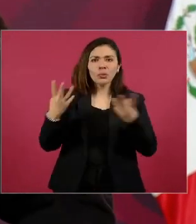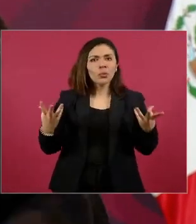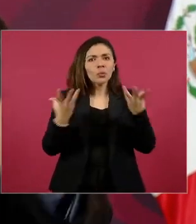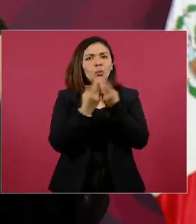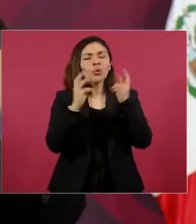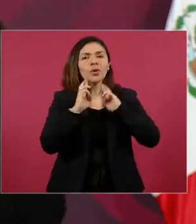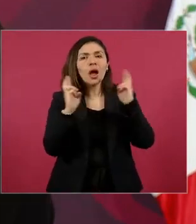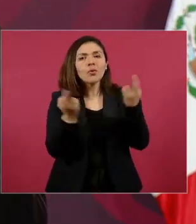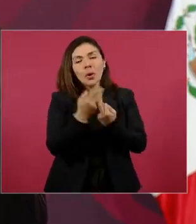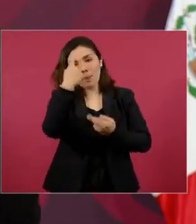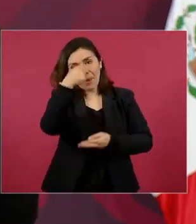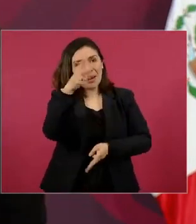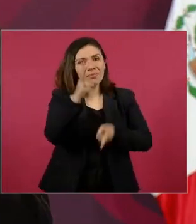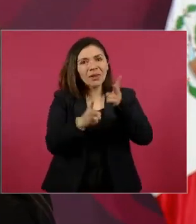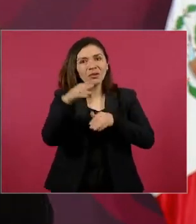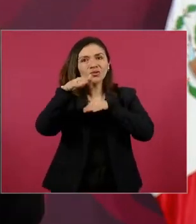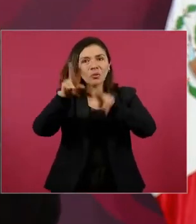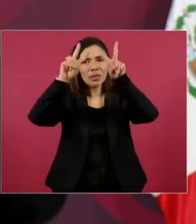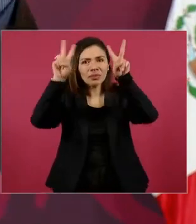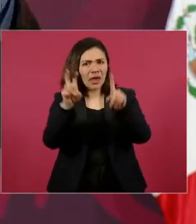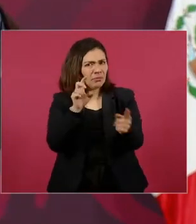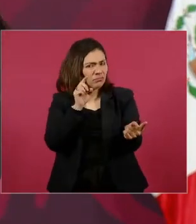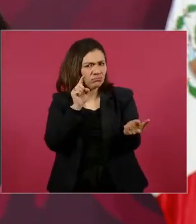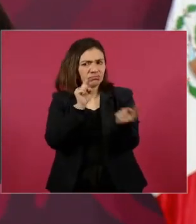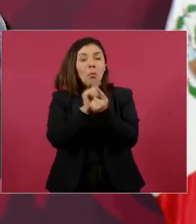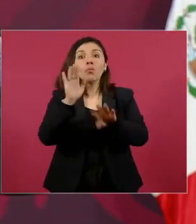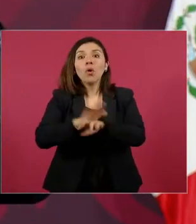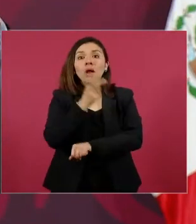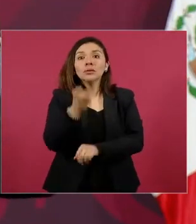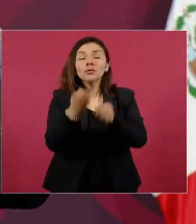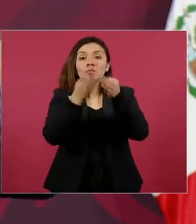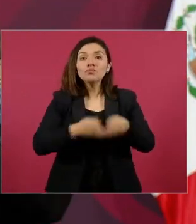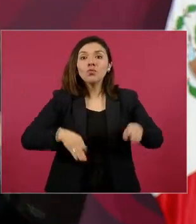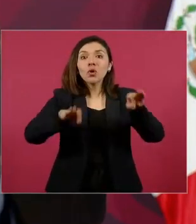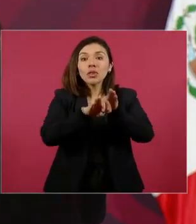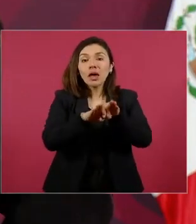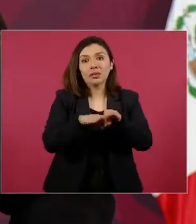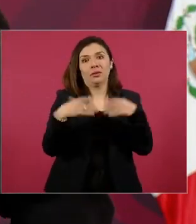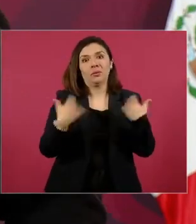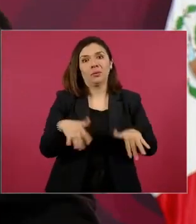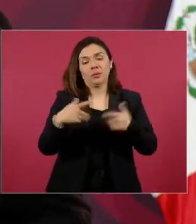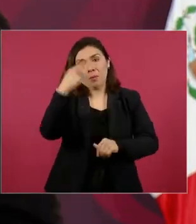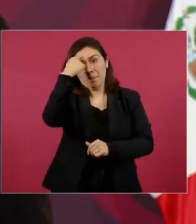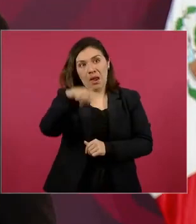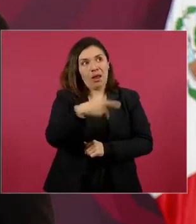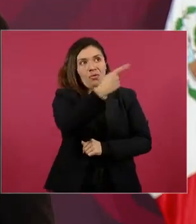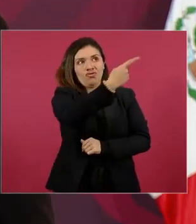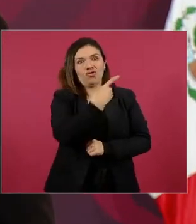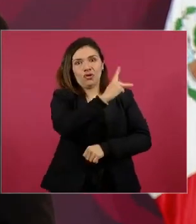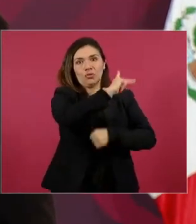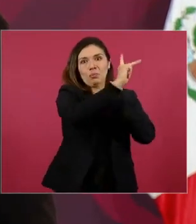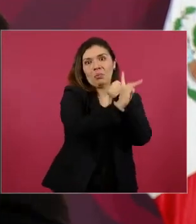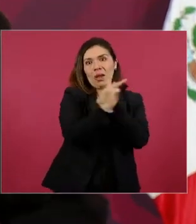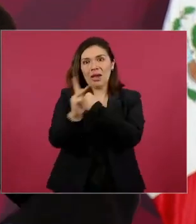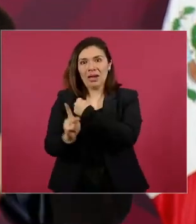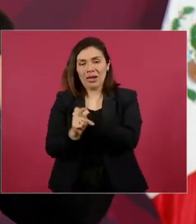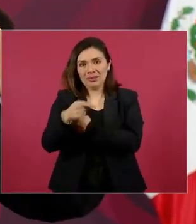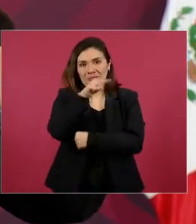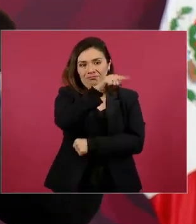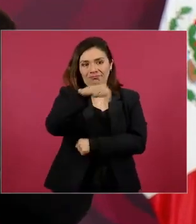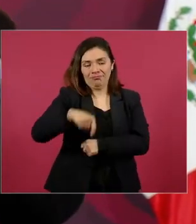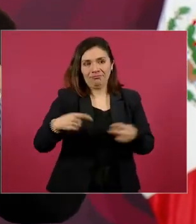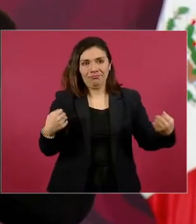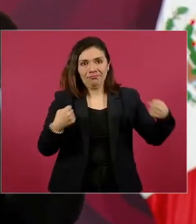con nosotros para tratar estos temas de manera directa, por la importancia que tiene para las dos naciones de